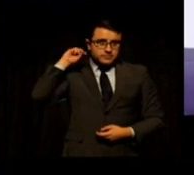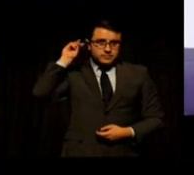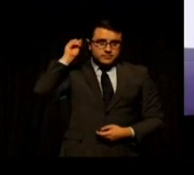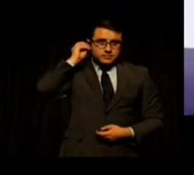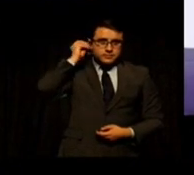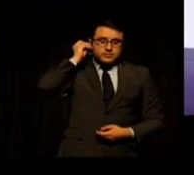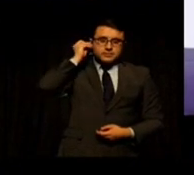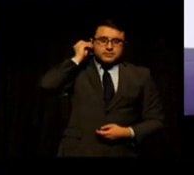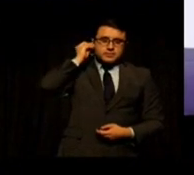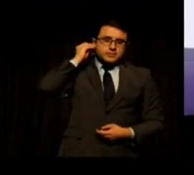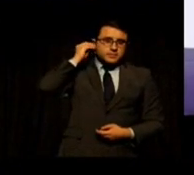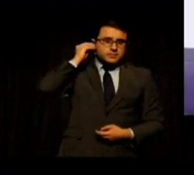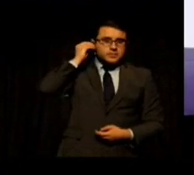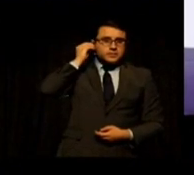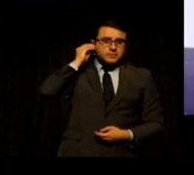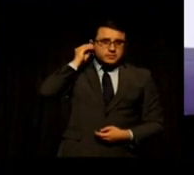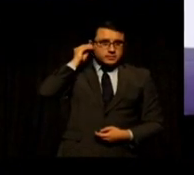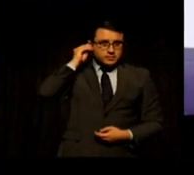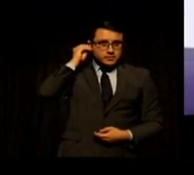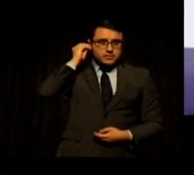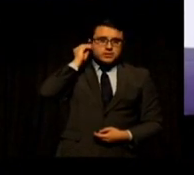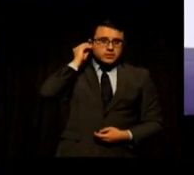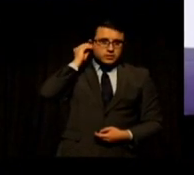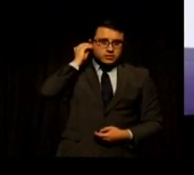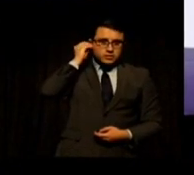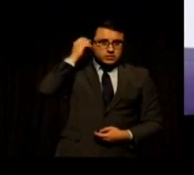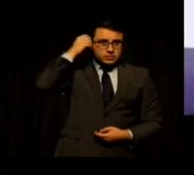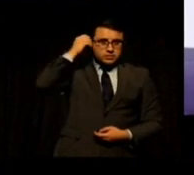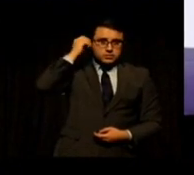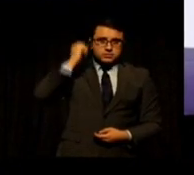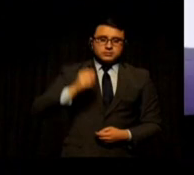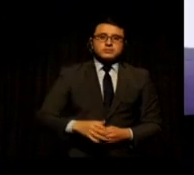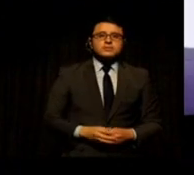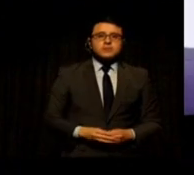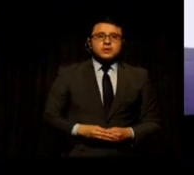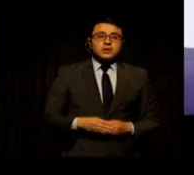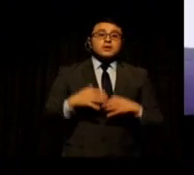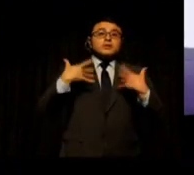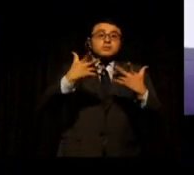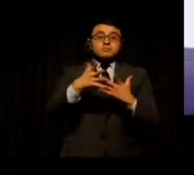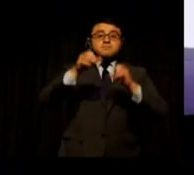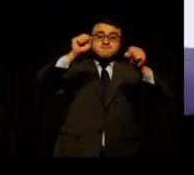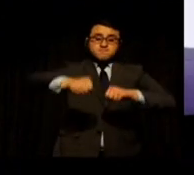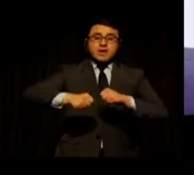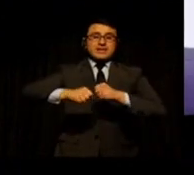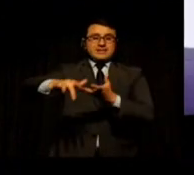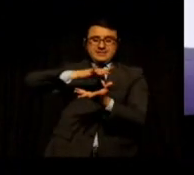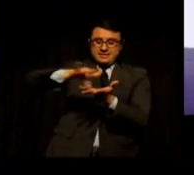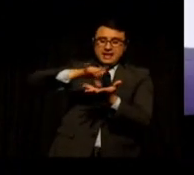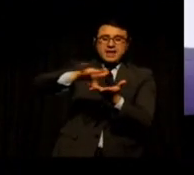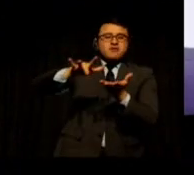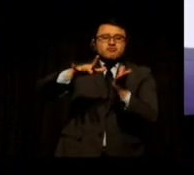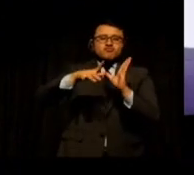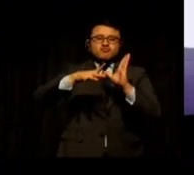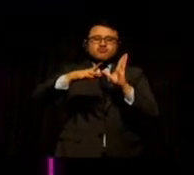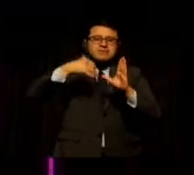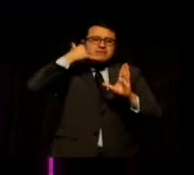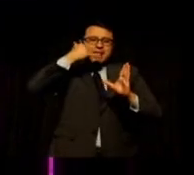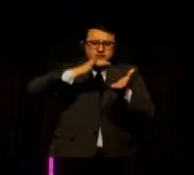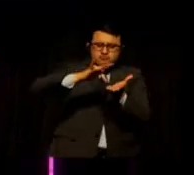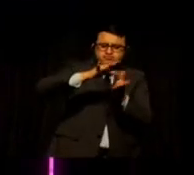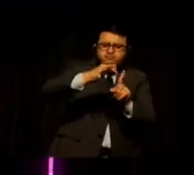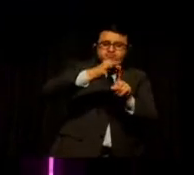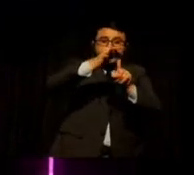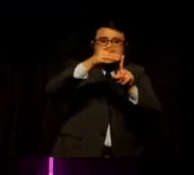tener la tecnología y la banca en una en la palma de la mano a través de los teléfonos inteligentes de los colombianos eso ha sido